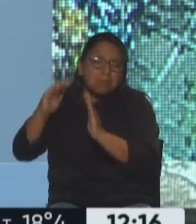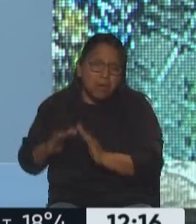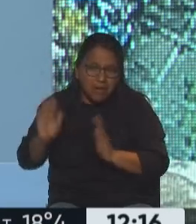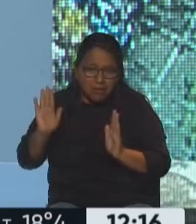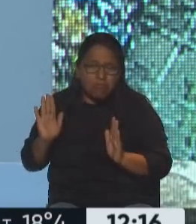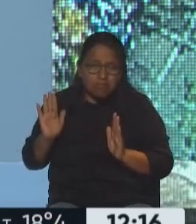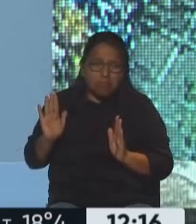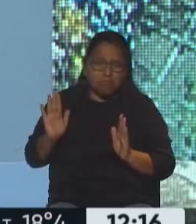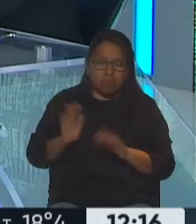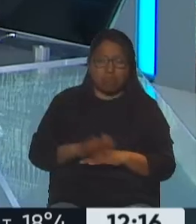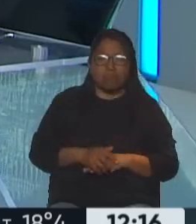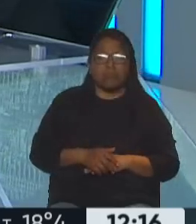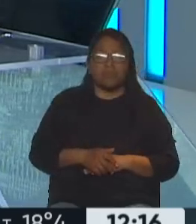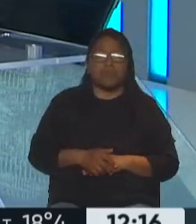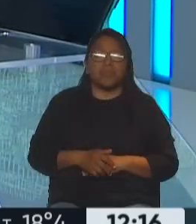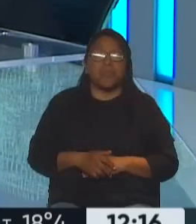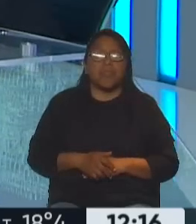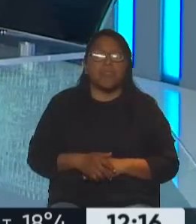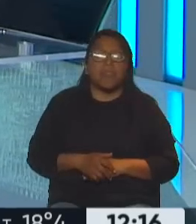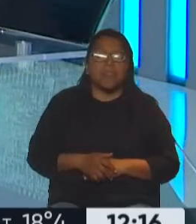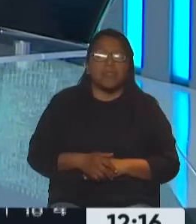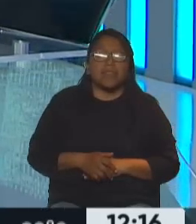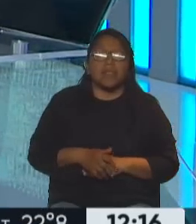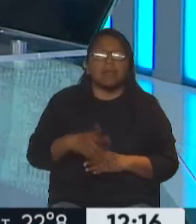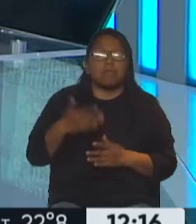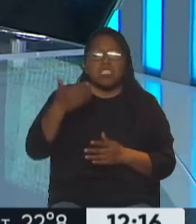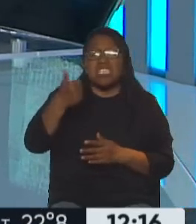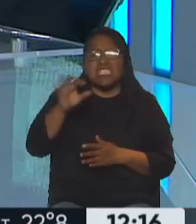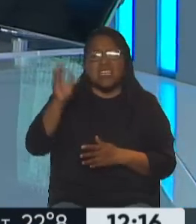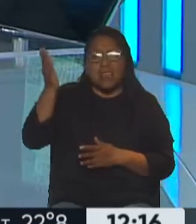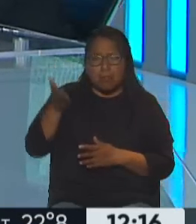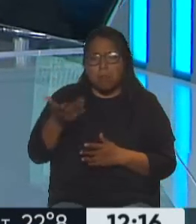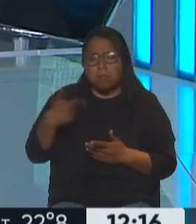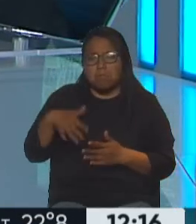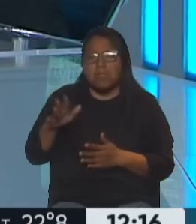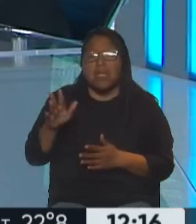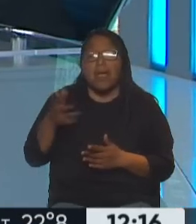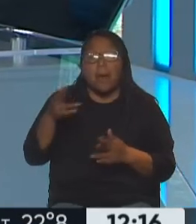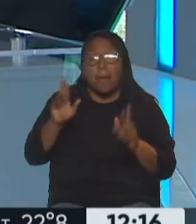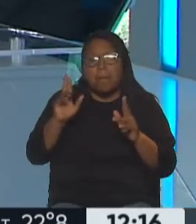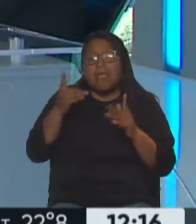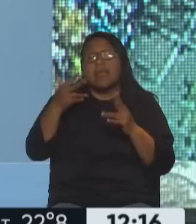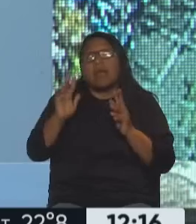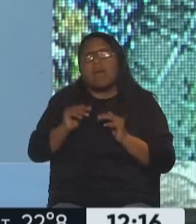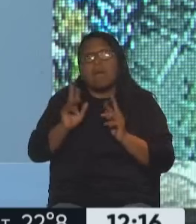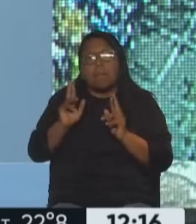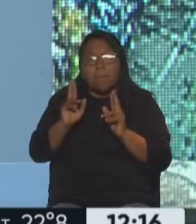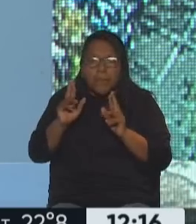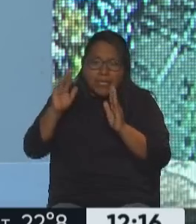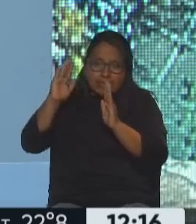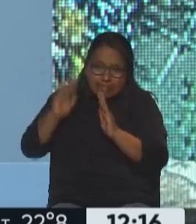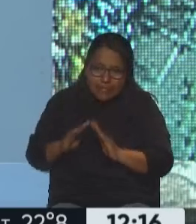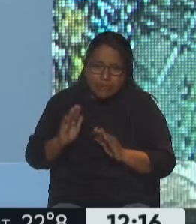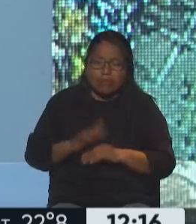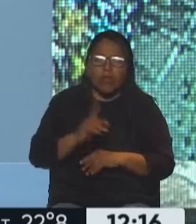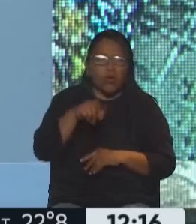Dice. Claro. Hacen ese tipo de diferenciación. Proyectan 60%. Esperan que sea menor. Vamos primero a